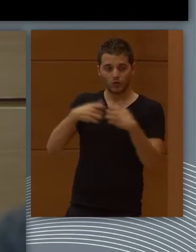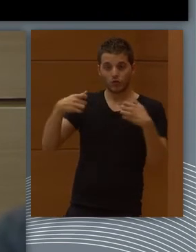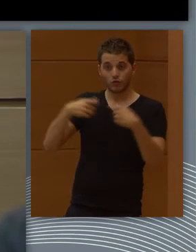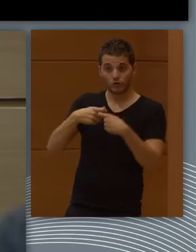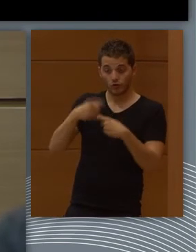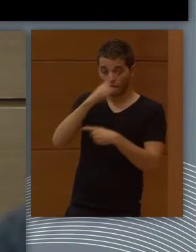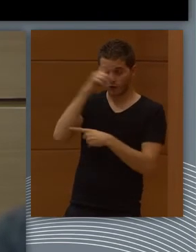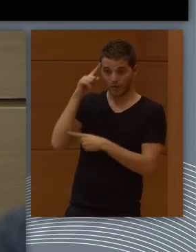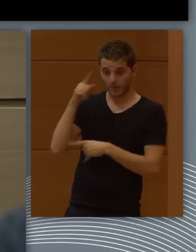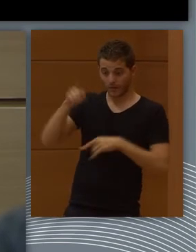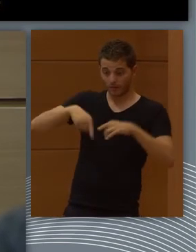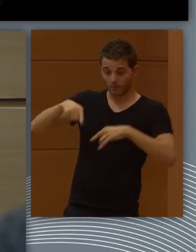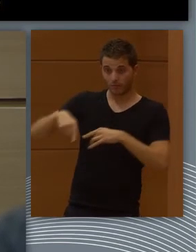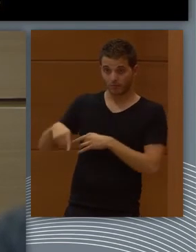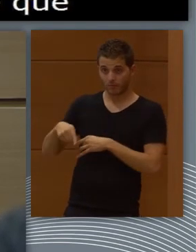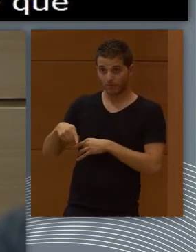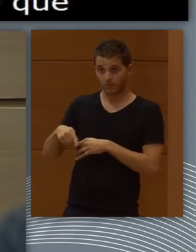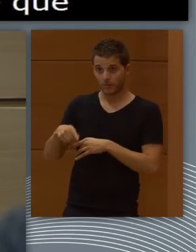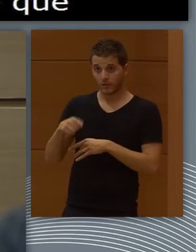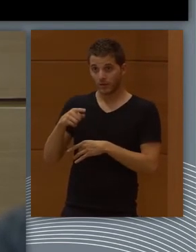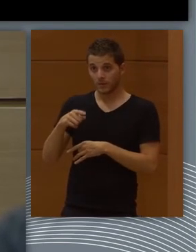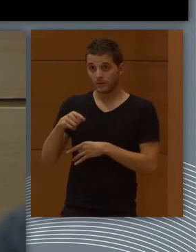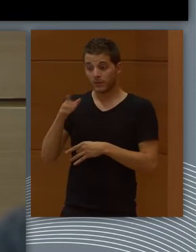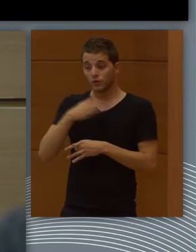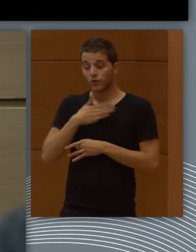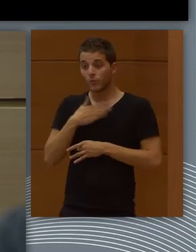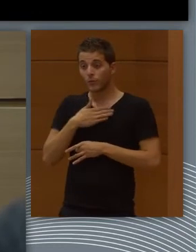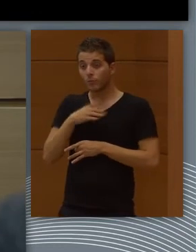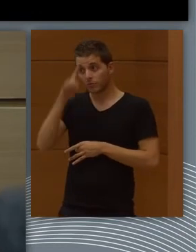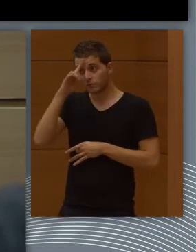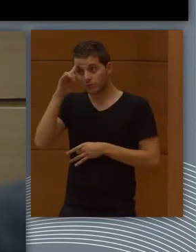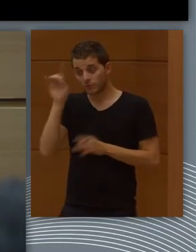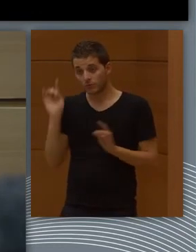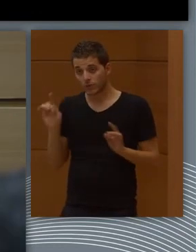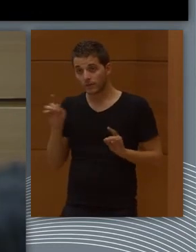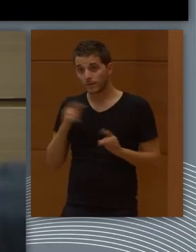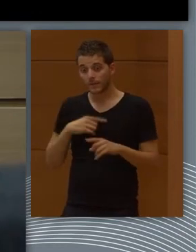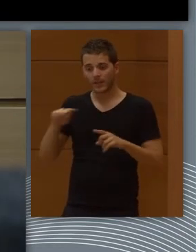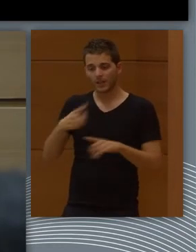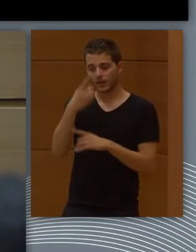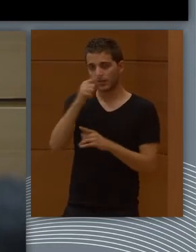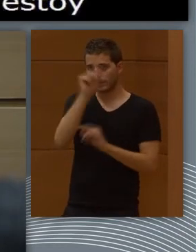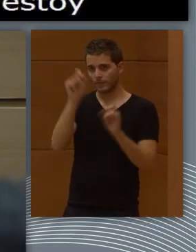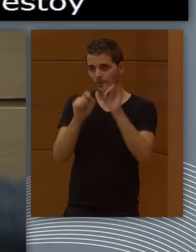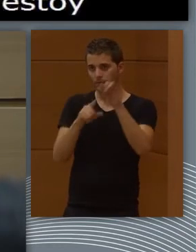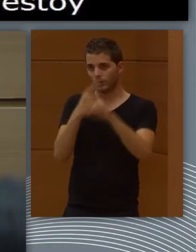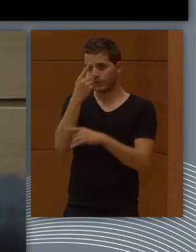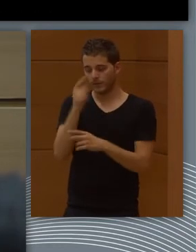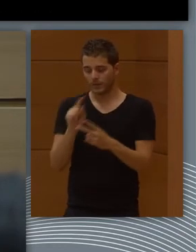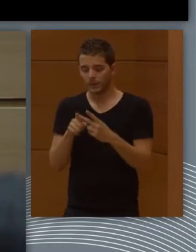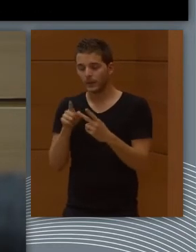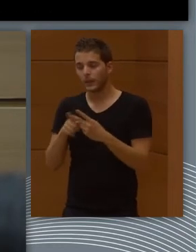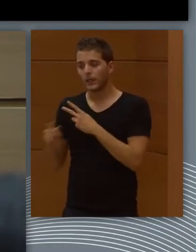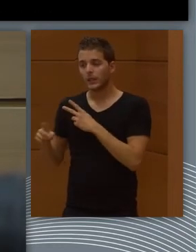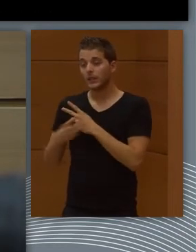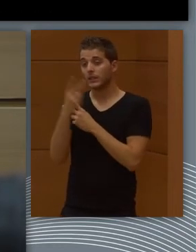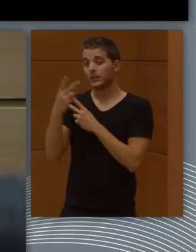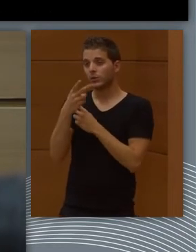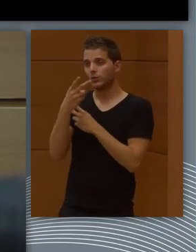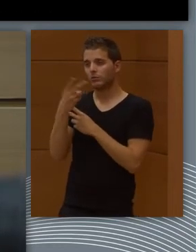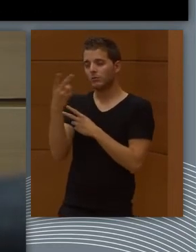planificadores, y si no estoy equivocado. Pero bueno, esa es la primera. Segundo, como los dos son